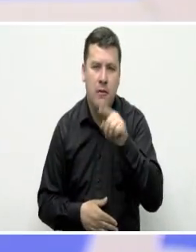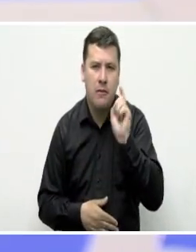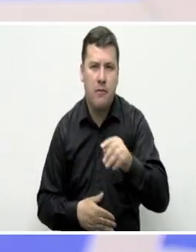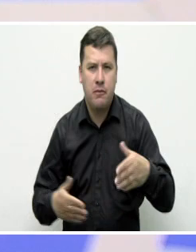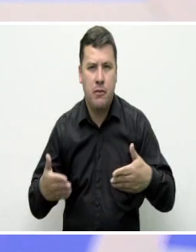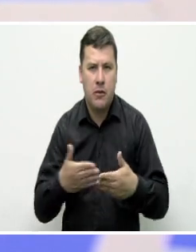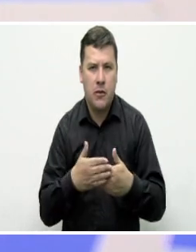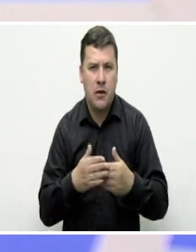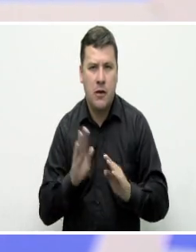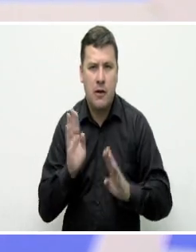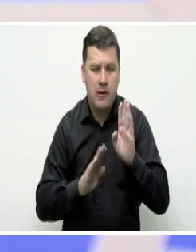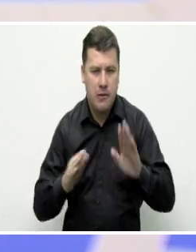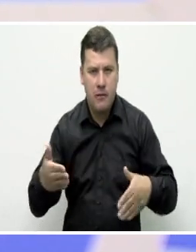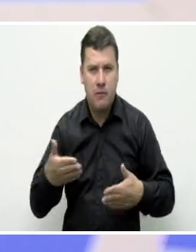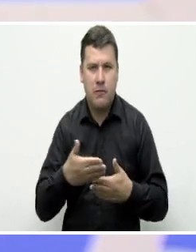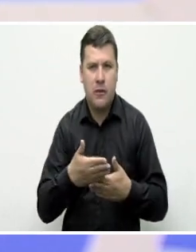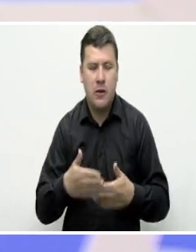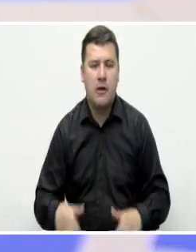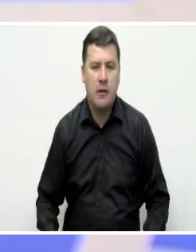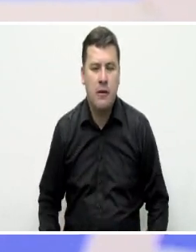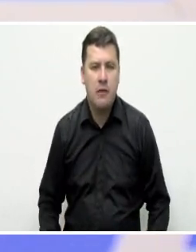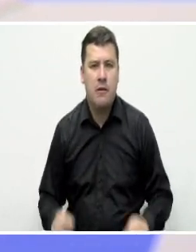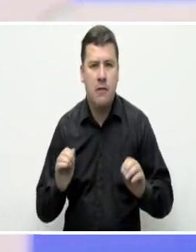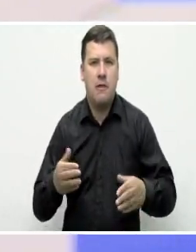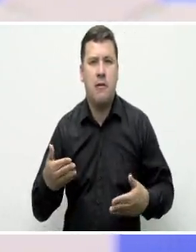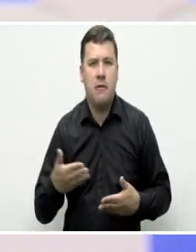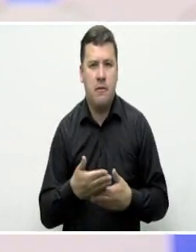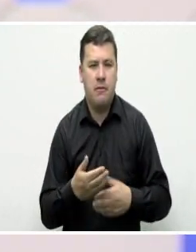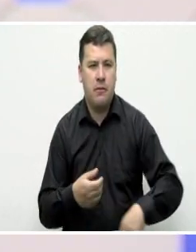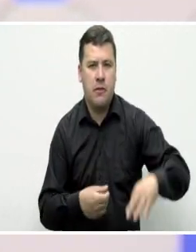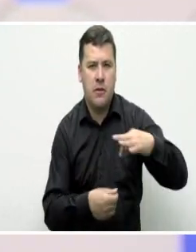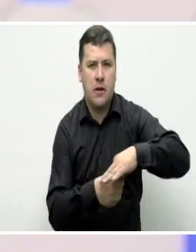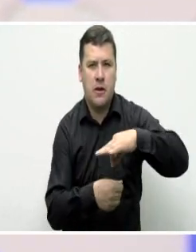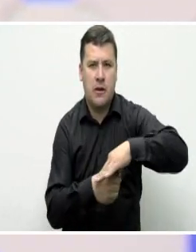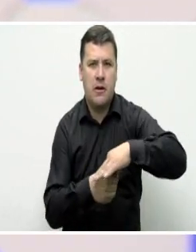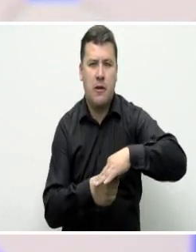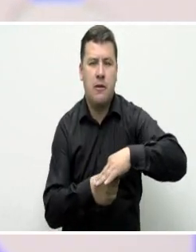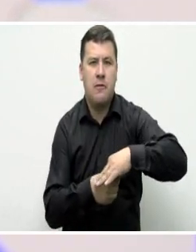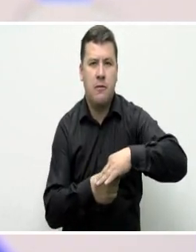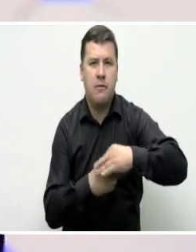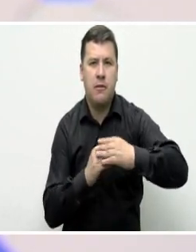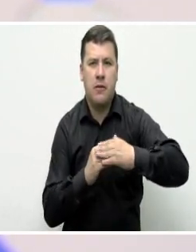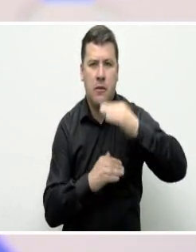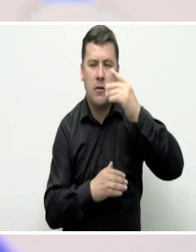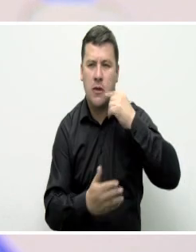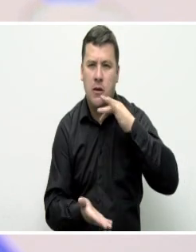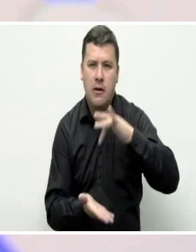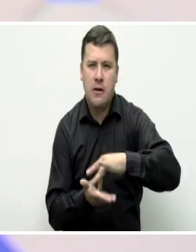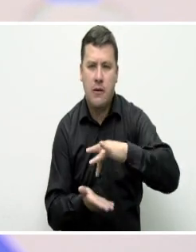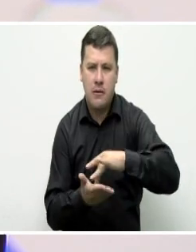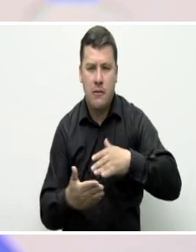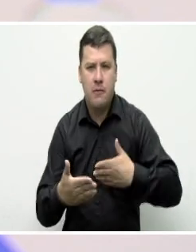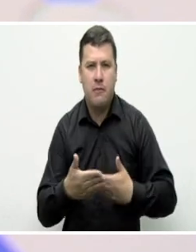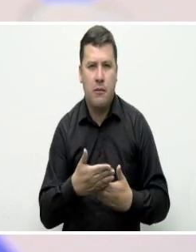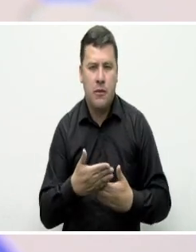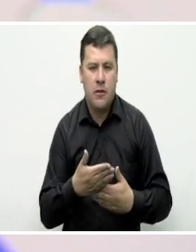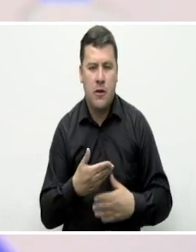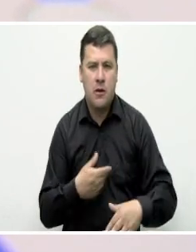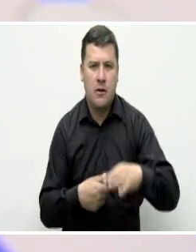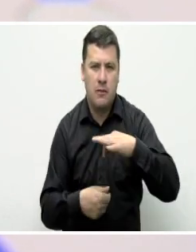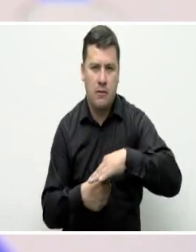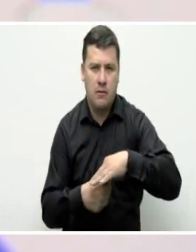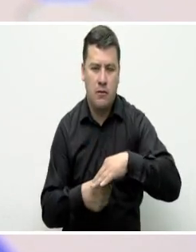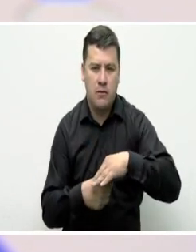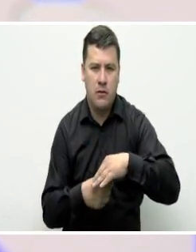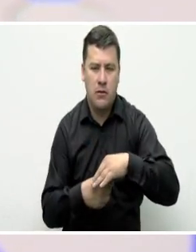también las candidatas pueden ser elegidas y que haya una mayor presencia de elegidas en